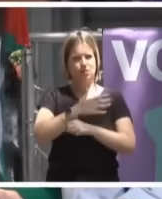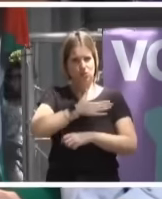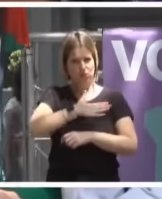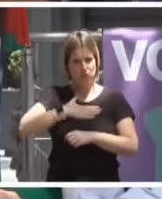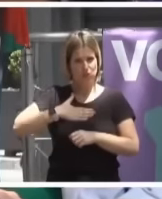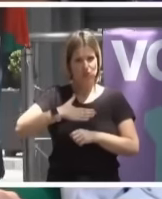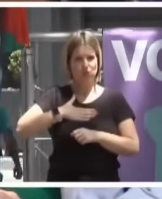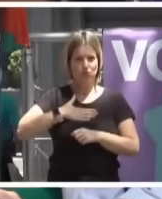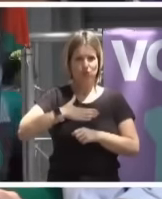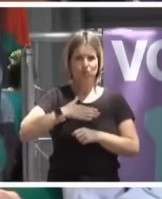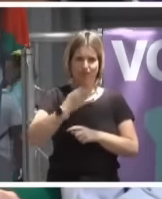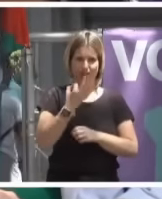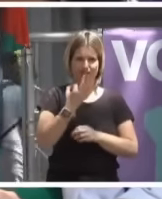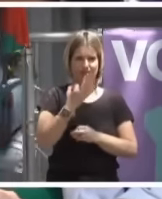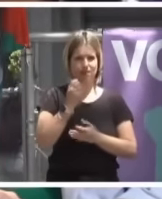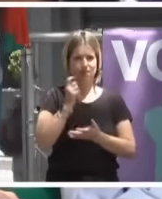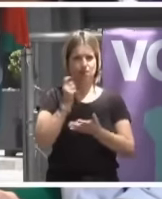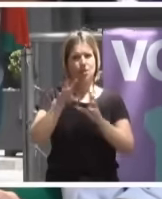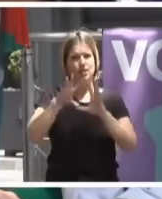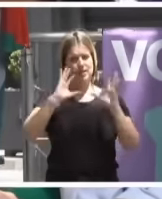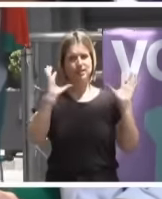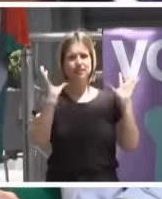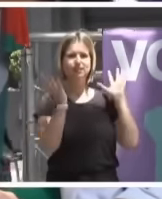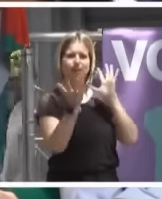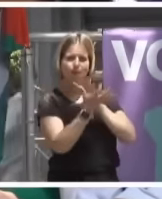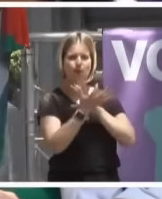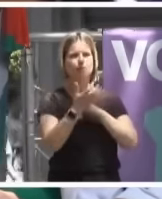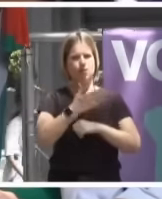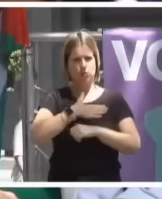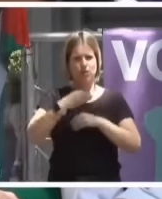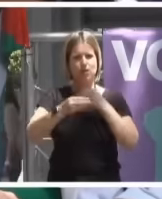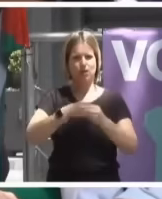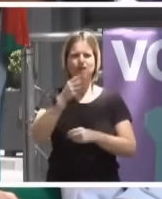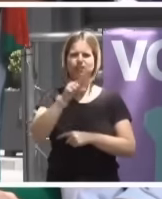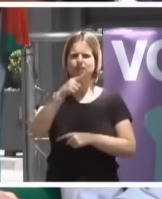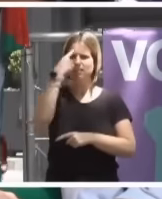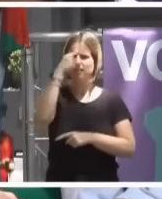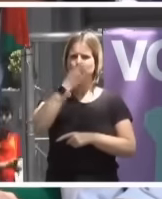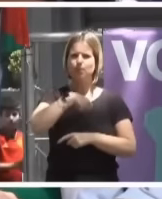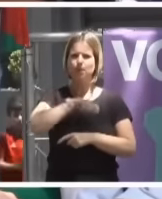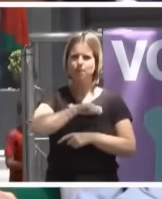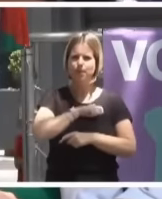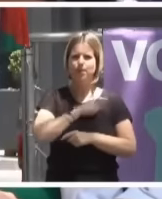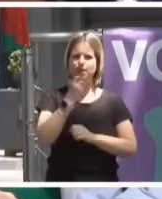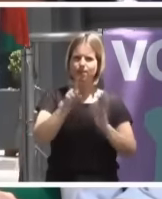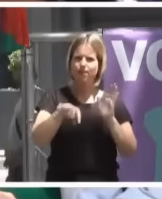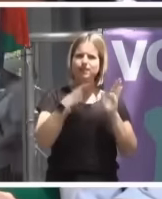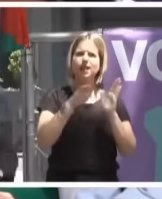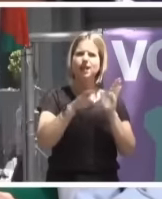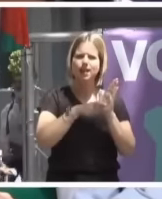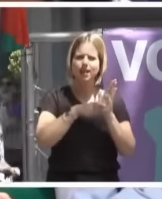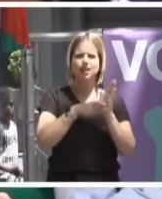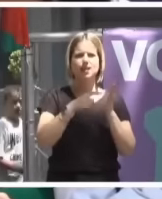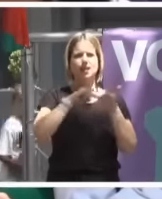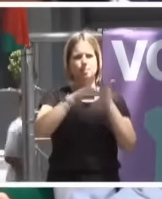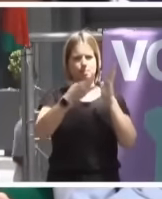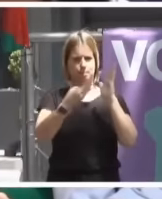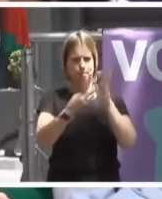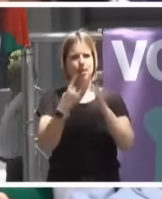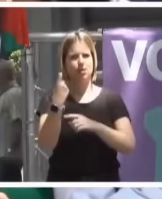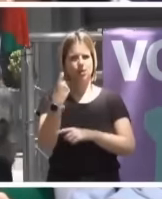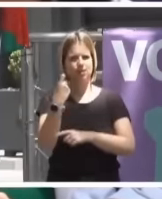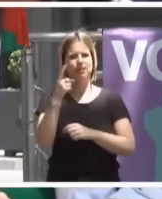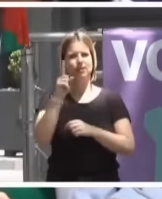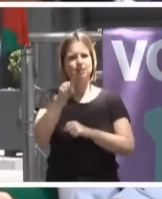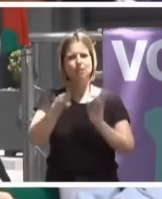precio que nos hacen pagar por transformar. Nosotras sabemos que hace falta en España una ley de medios, una ley que garantice